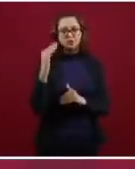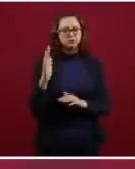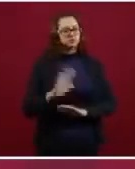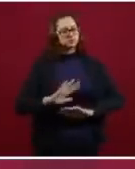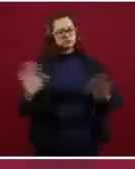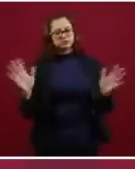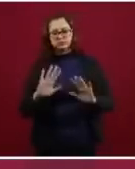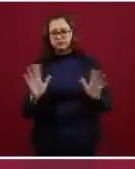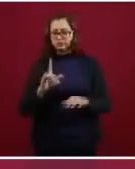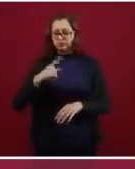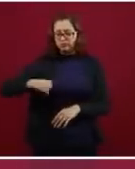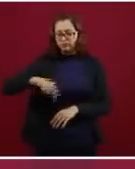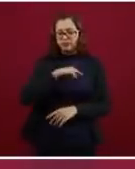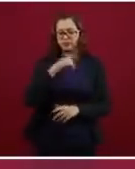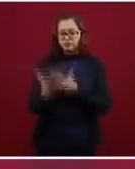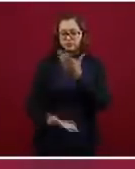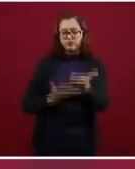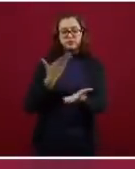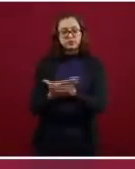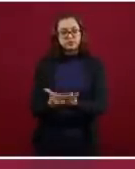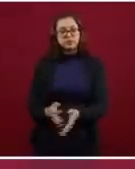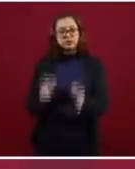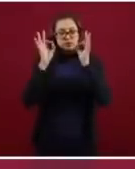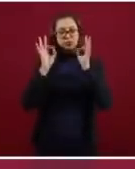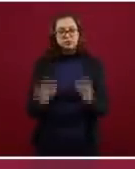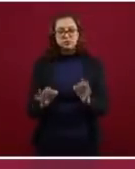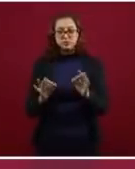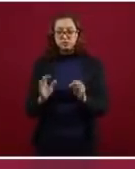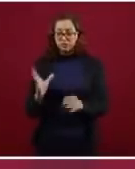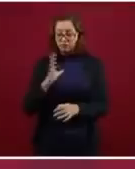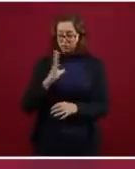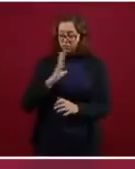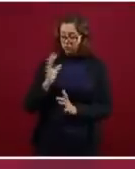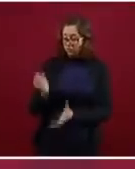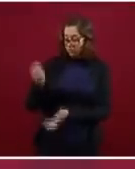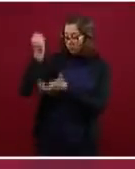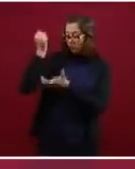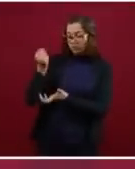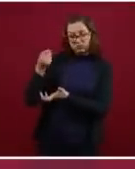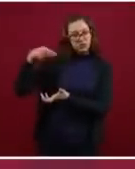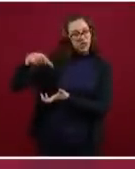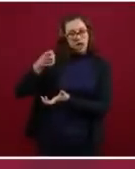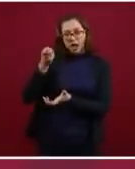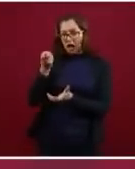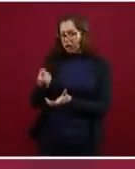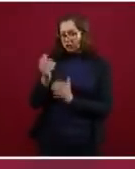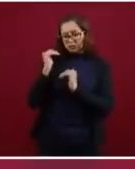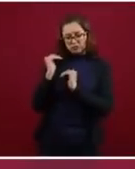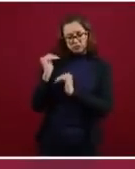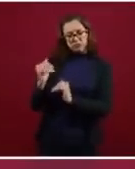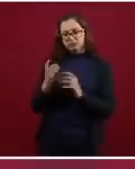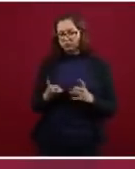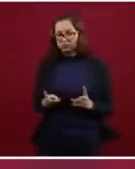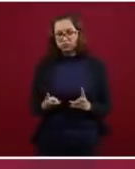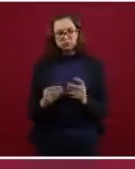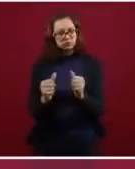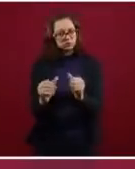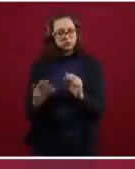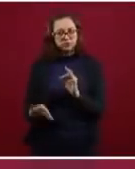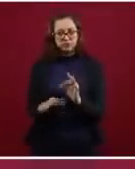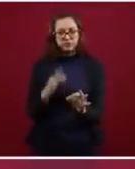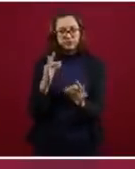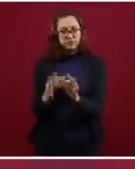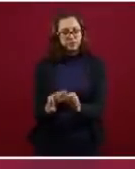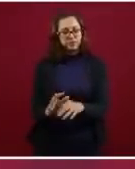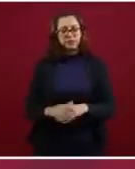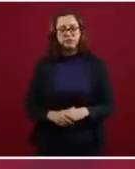no gastar más de lo que se tiene de ingresos, y en este caso es